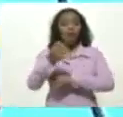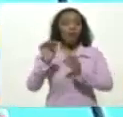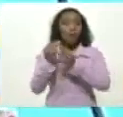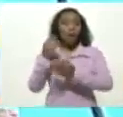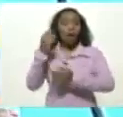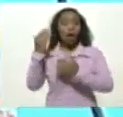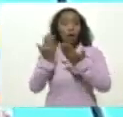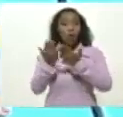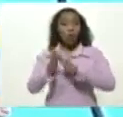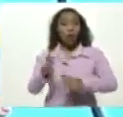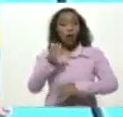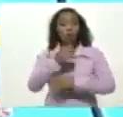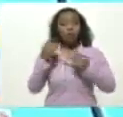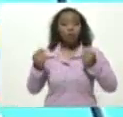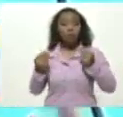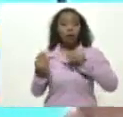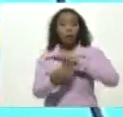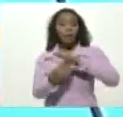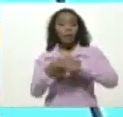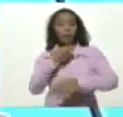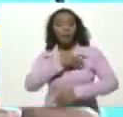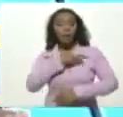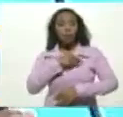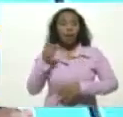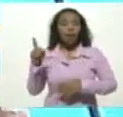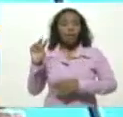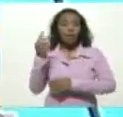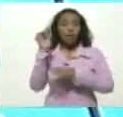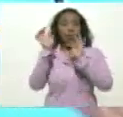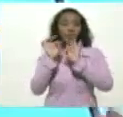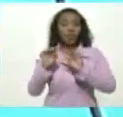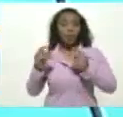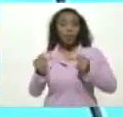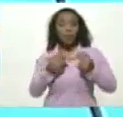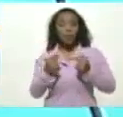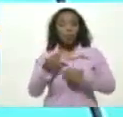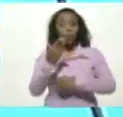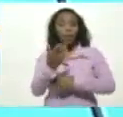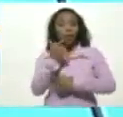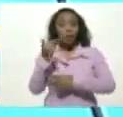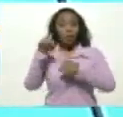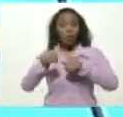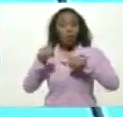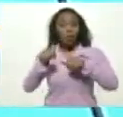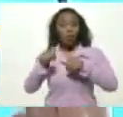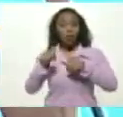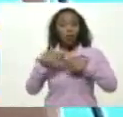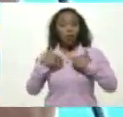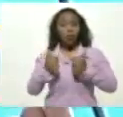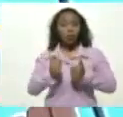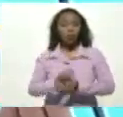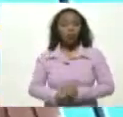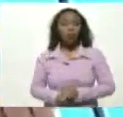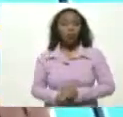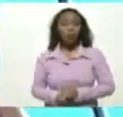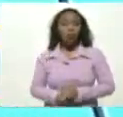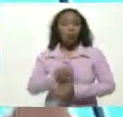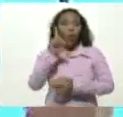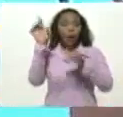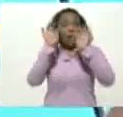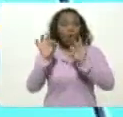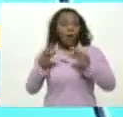activo desde cada una de nuestras bases de misiones. El segundo módulo que activamos, como usted lo dijo ahorita, es el de salud. Al menos un módulo